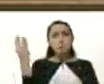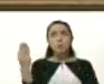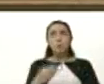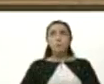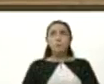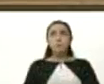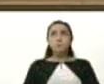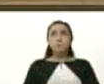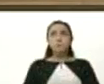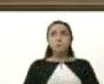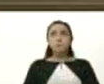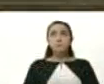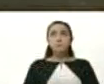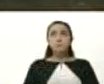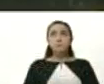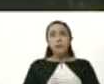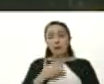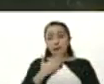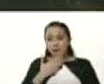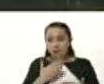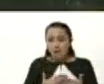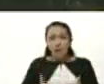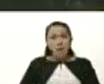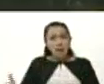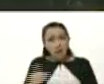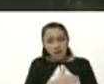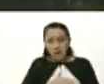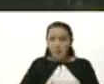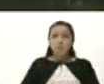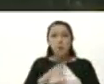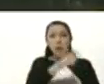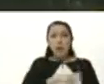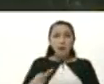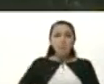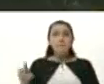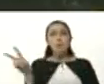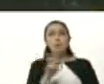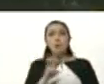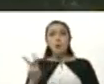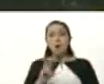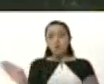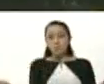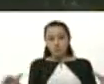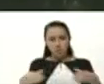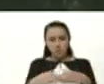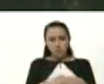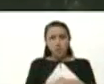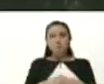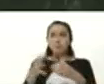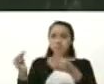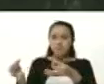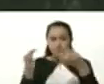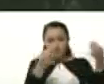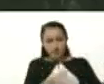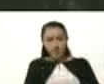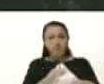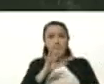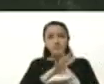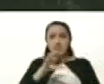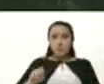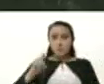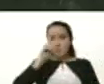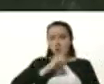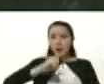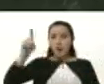y que recoge el agradecimiento del pueblo venezolano a esta agrupación venezolana. Por más de 50 años,